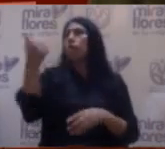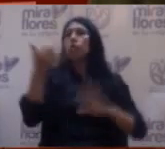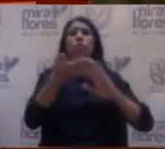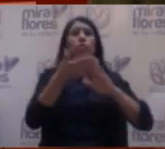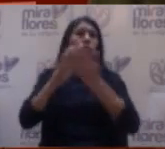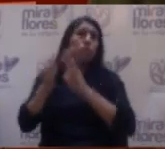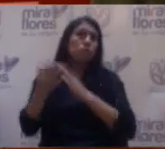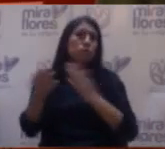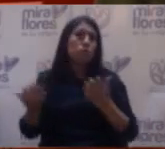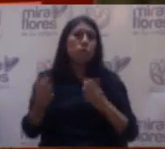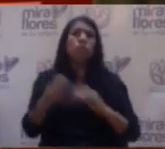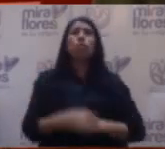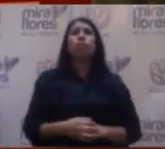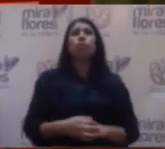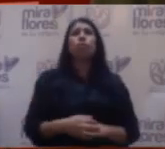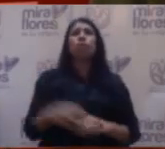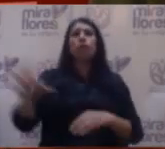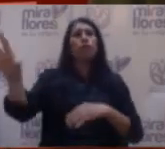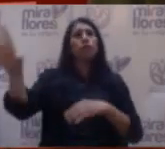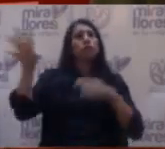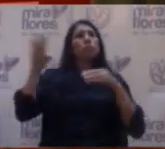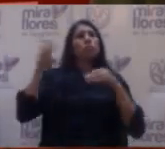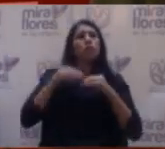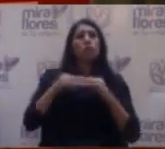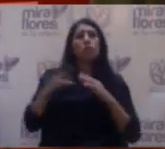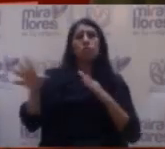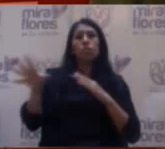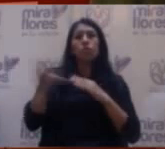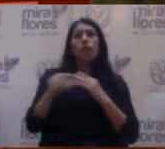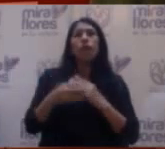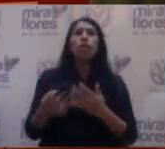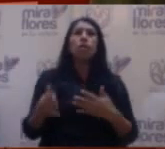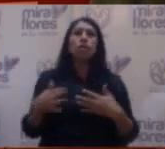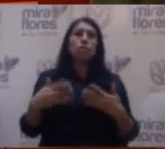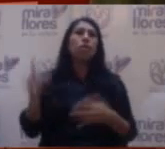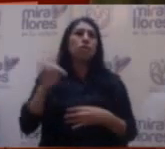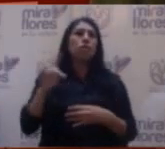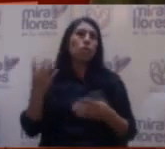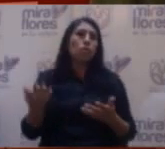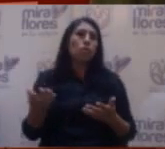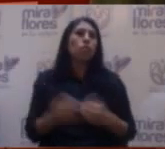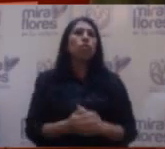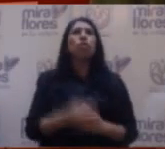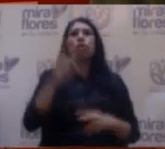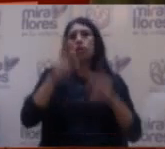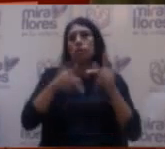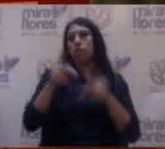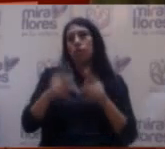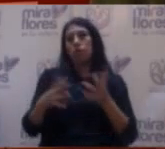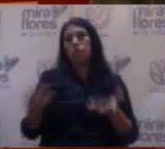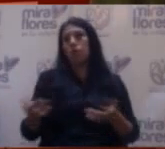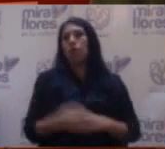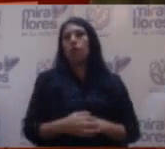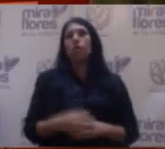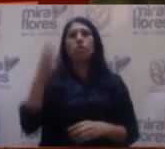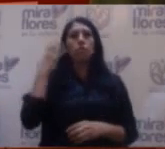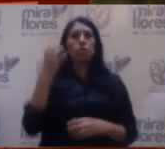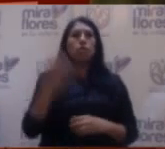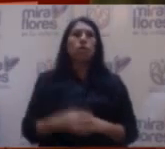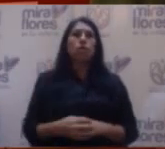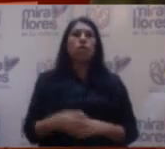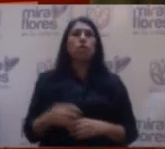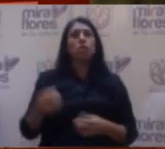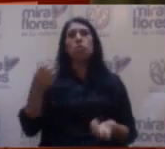tomarlas y hacerlas nuestras y ponerlas al servicio de los ciudadanos. Esa es la idea, ¿no? Nosotros hemos venido recibiendo mucha